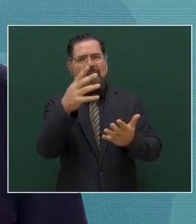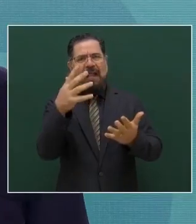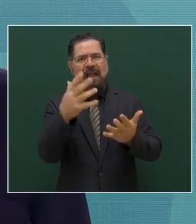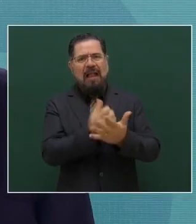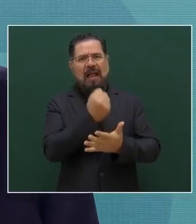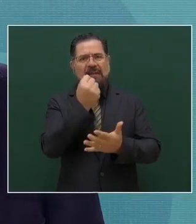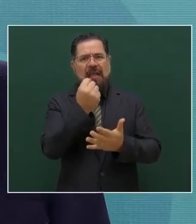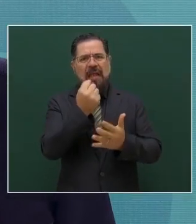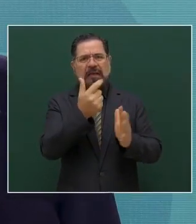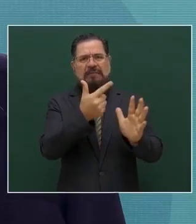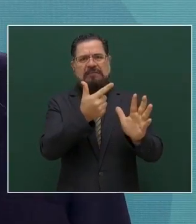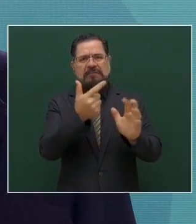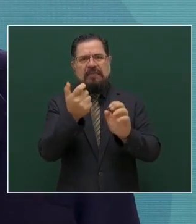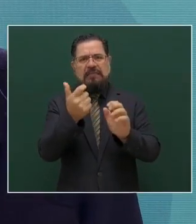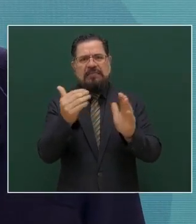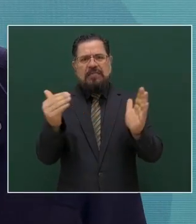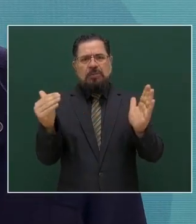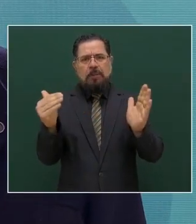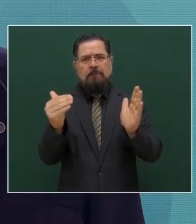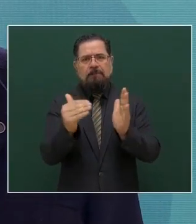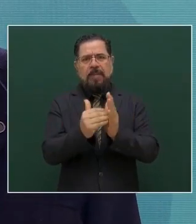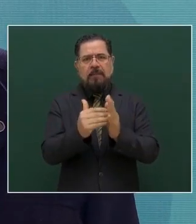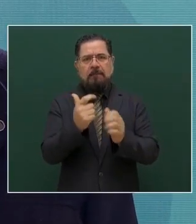y otras prebendas.